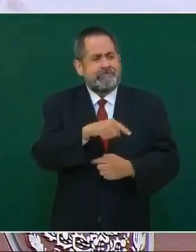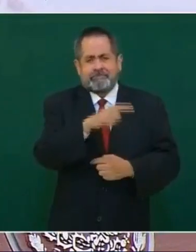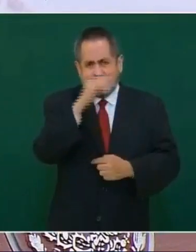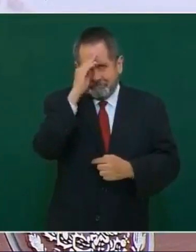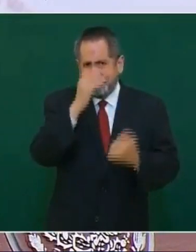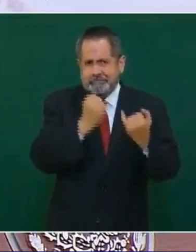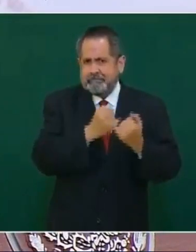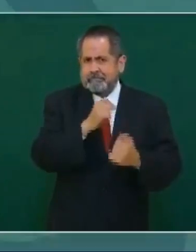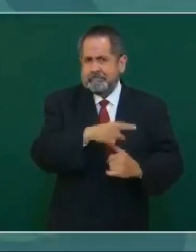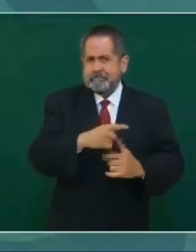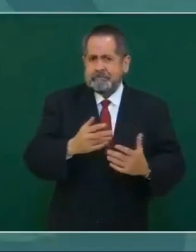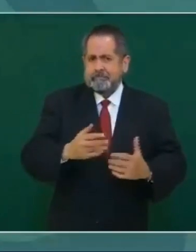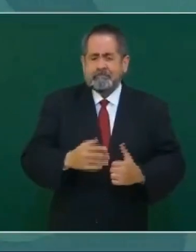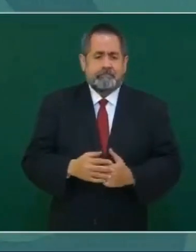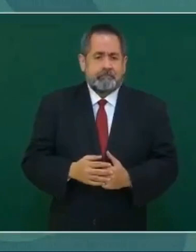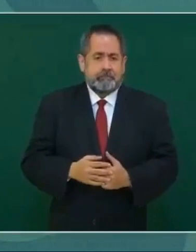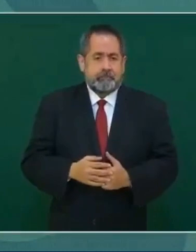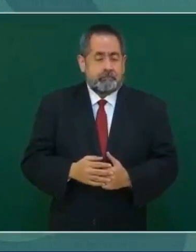Esto de que